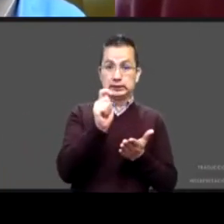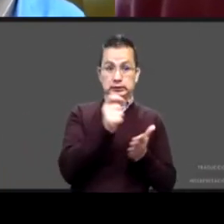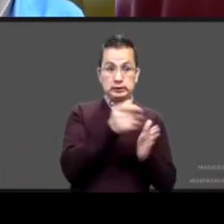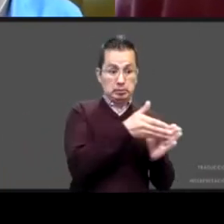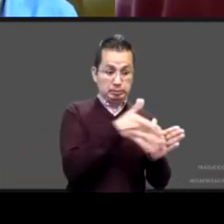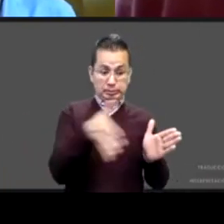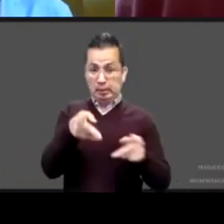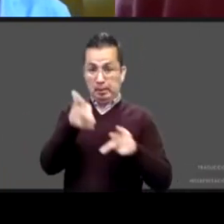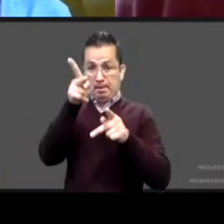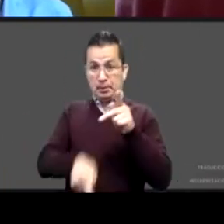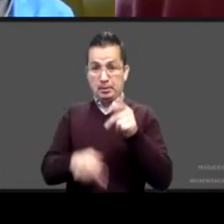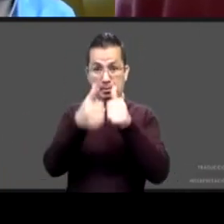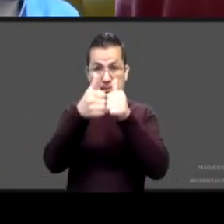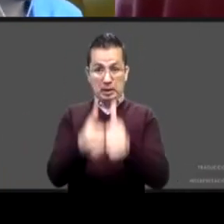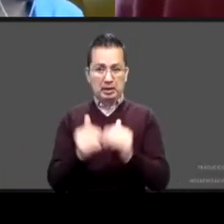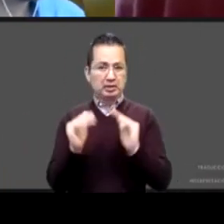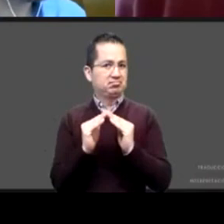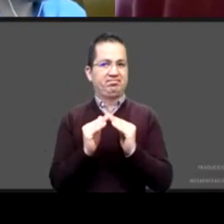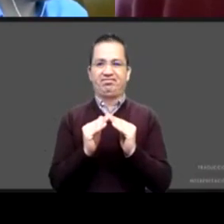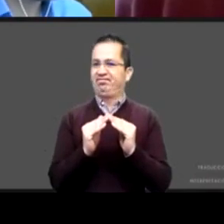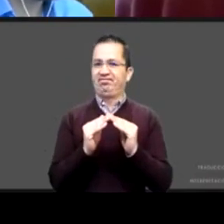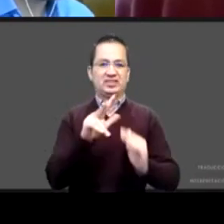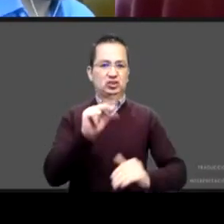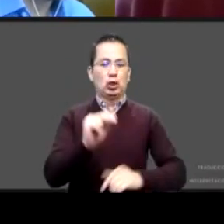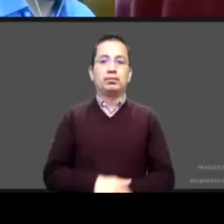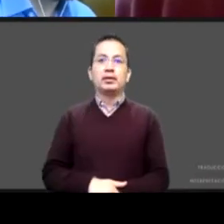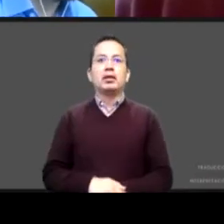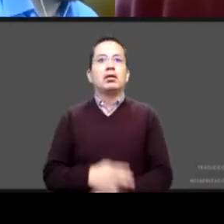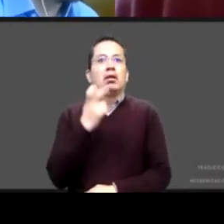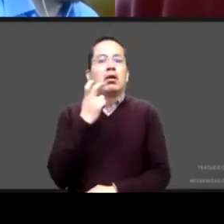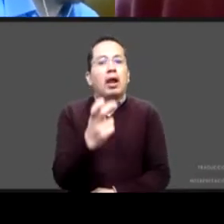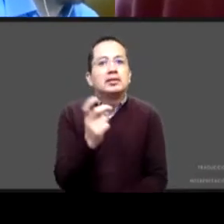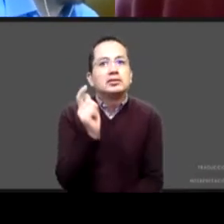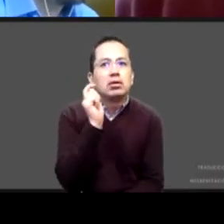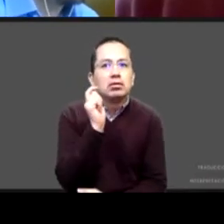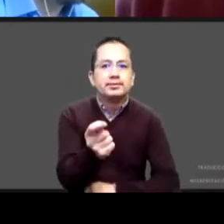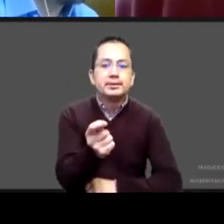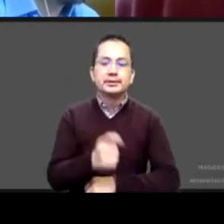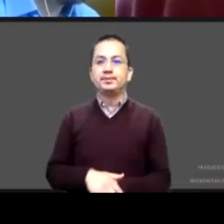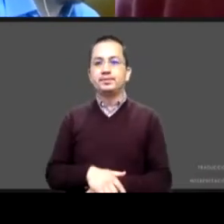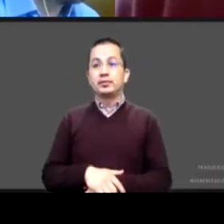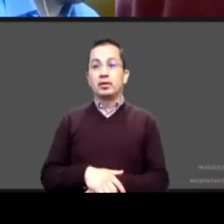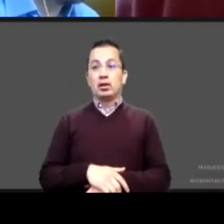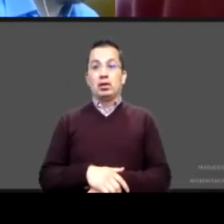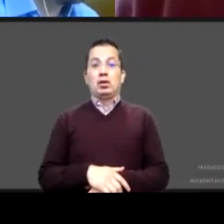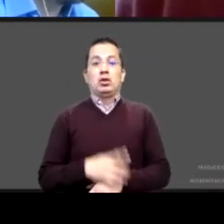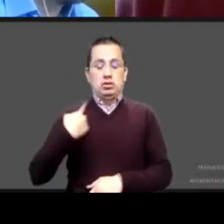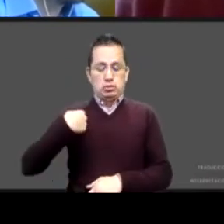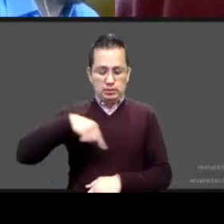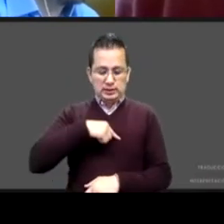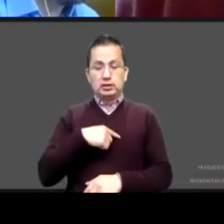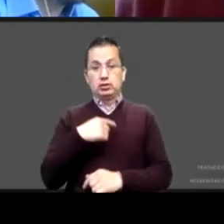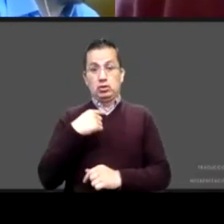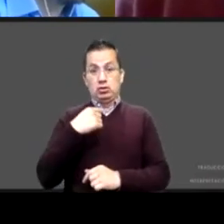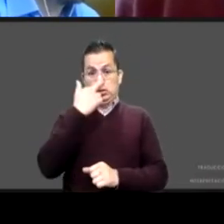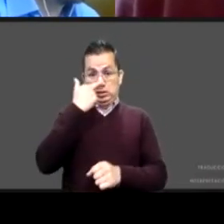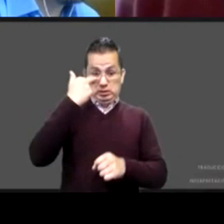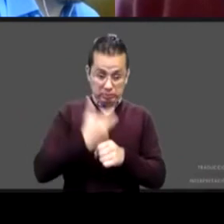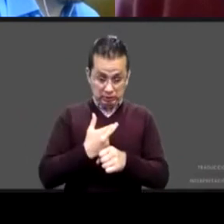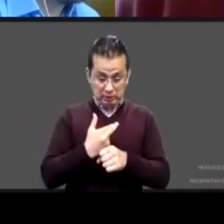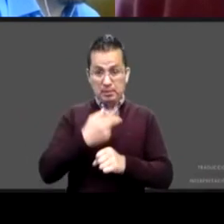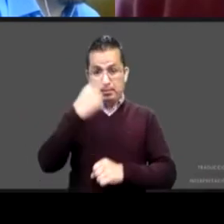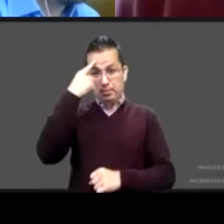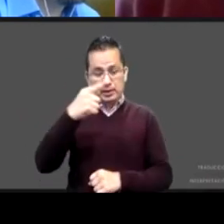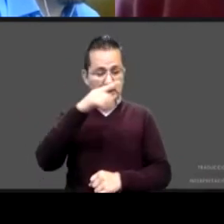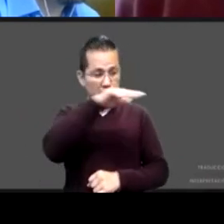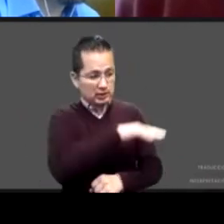frase dicha por los niños, niñas y adolescentes, que nuestra responsabilidad de garantizar